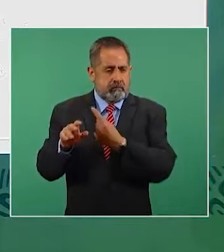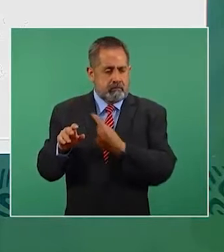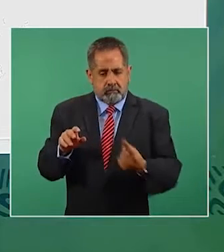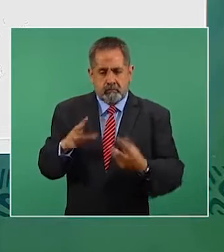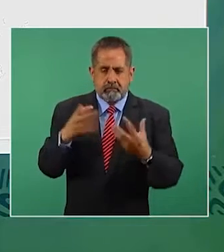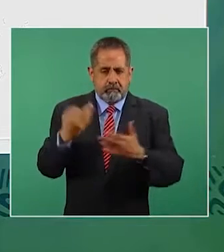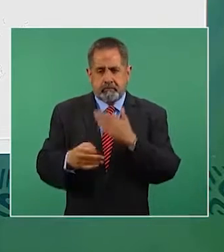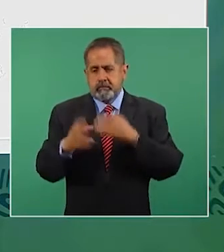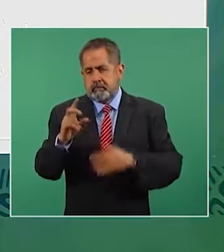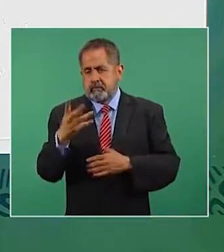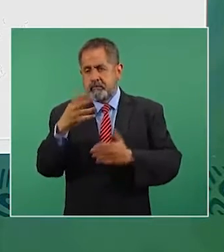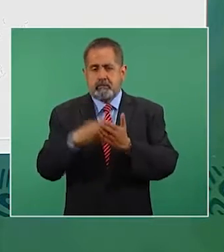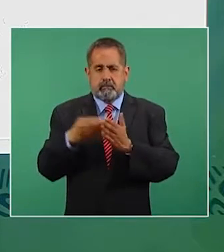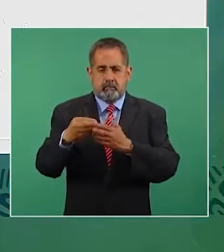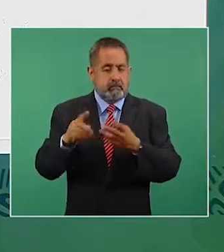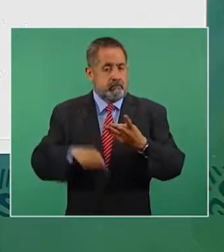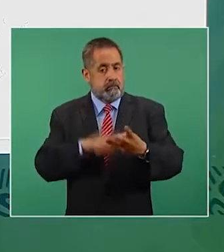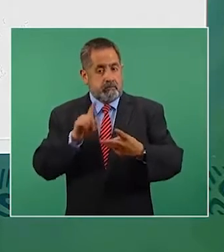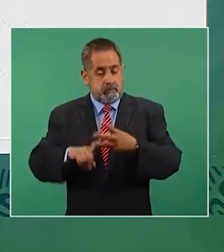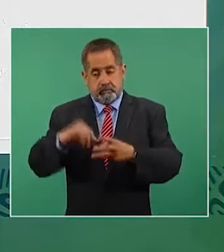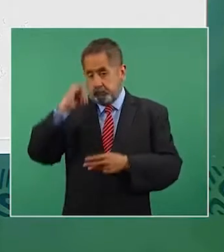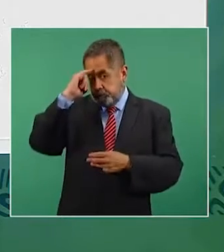faltan 34. La India,